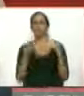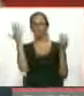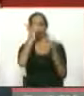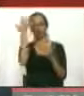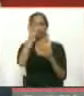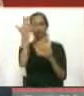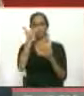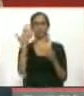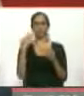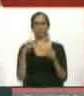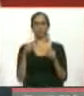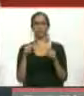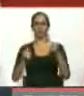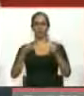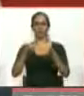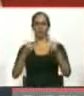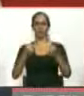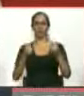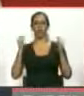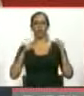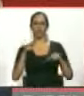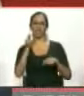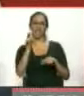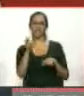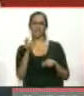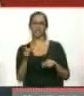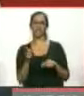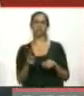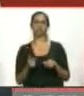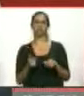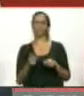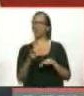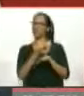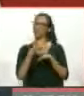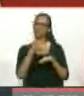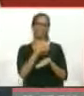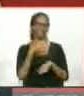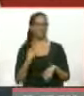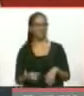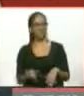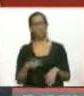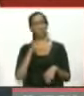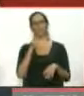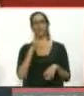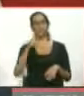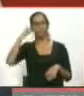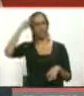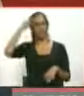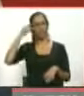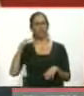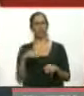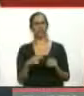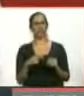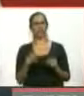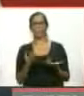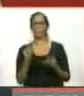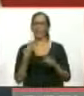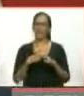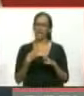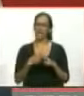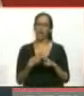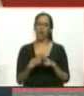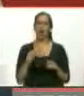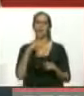cabina del piloto entonces hoy estaban criticando que el gobierno de china y su política militar es una una amenaza para la